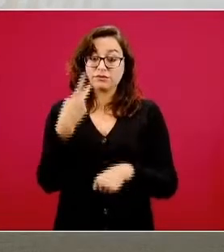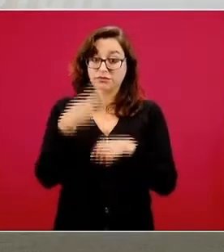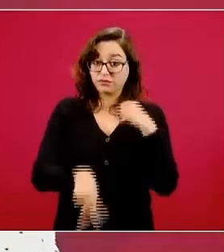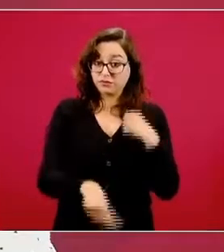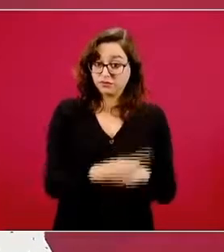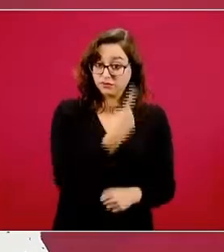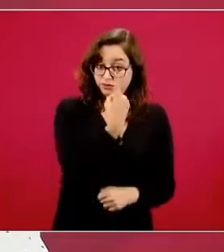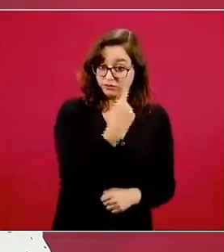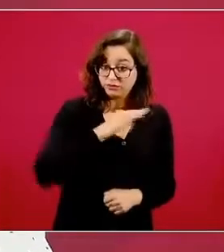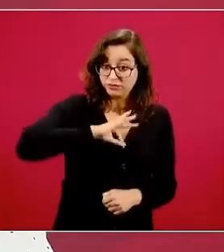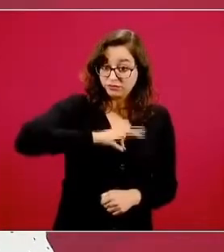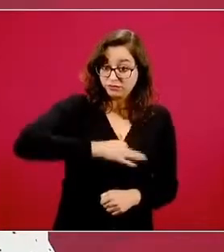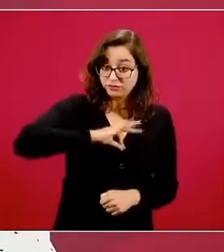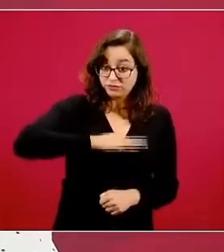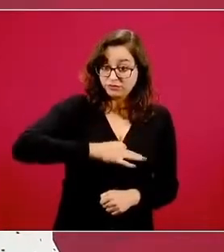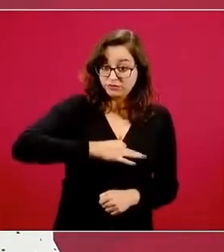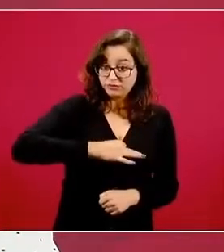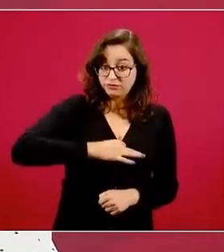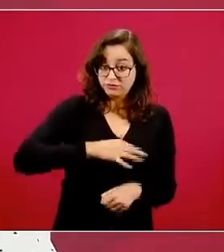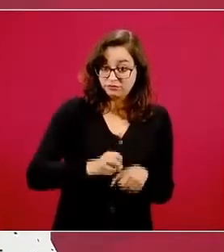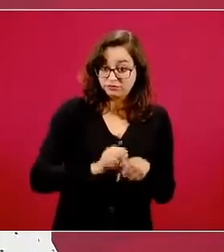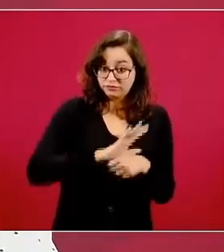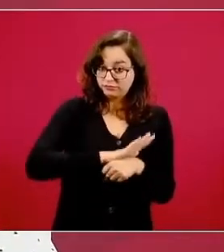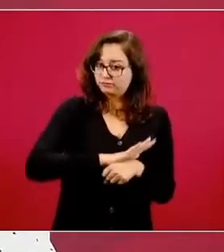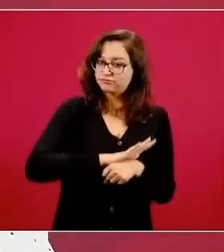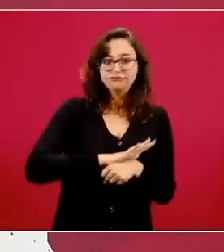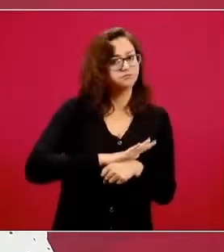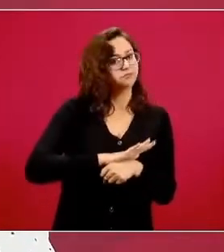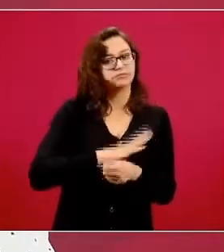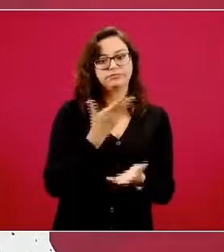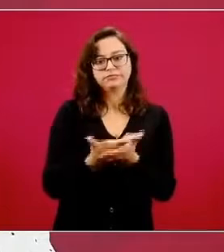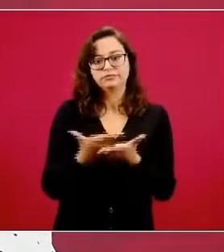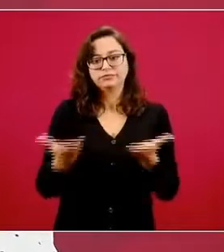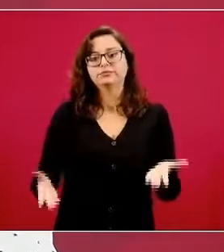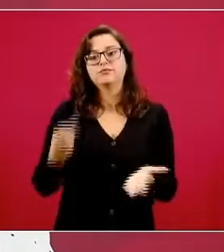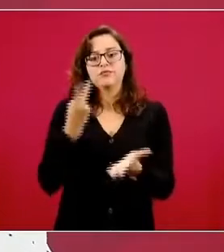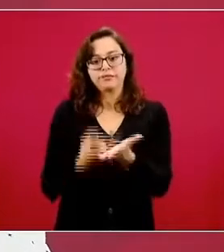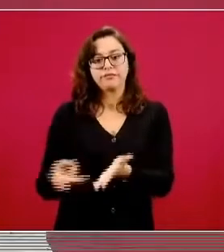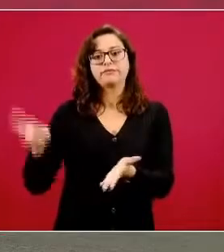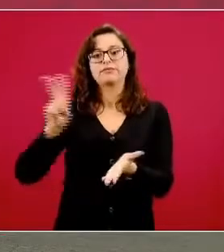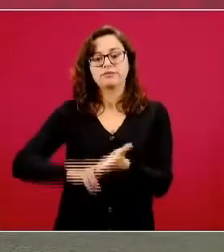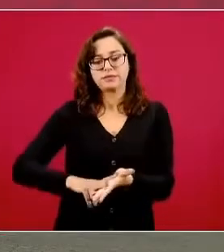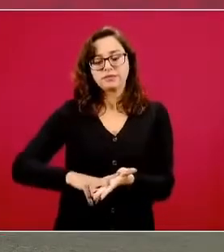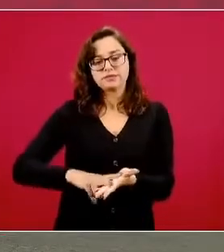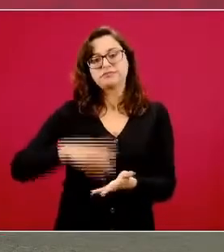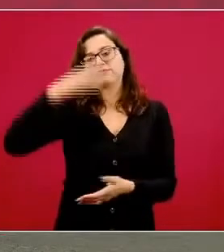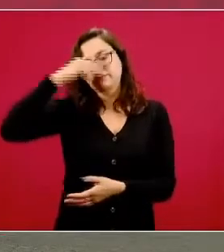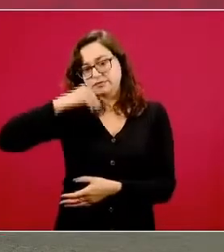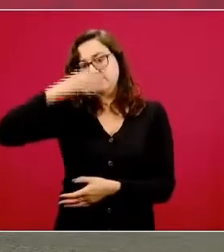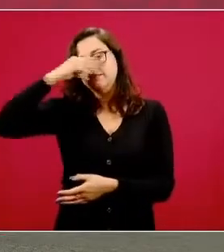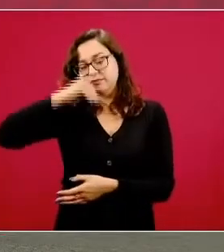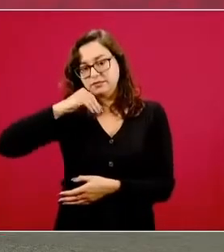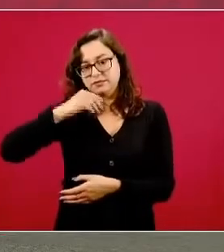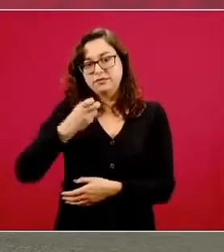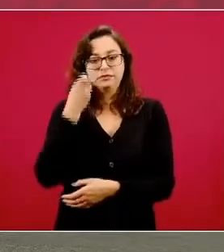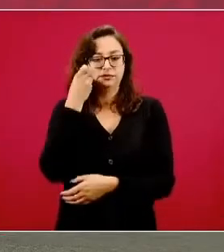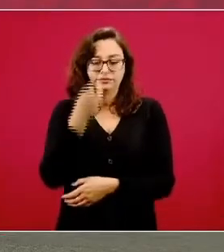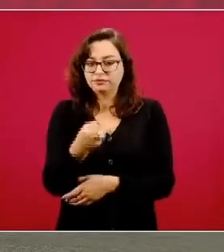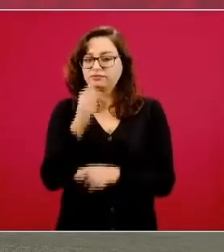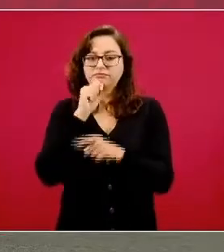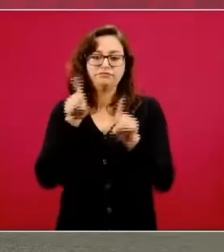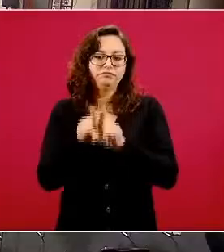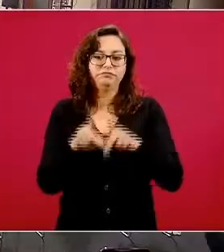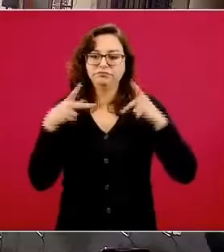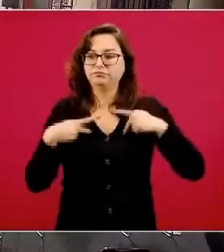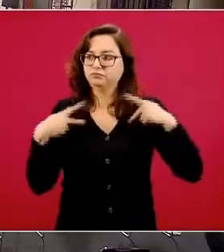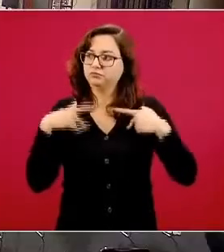de estar por estar atendiendo a las personas con coronavirus, sino también con influenza. Y es lo mismo para toda